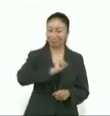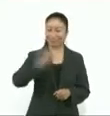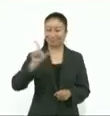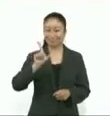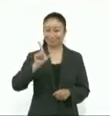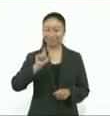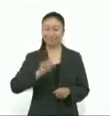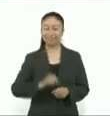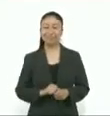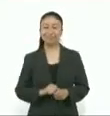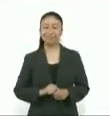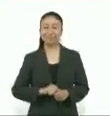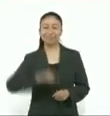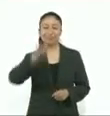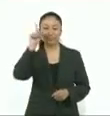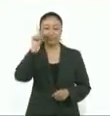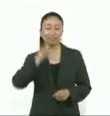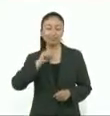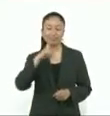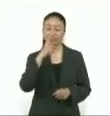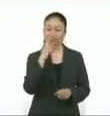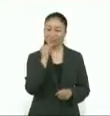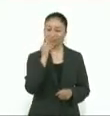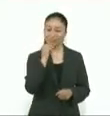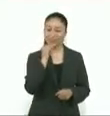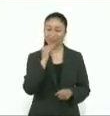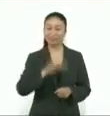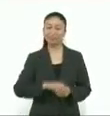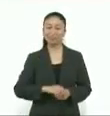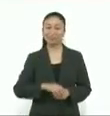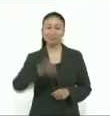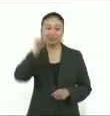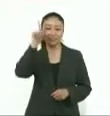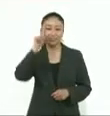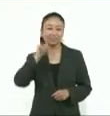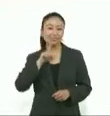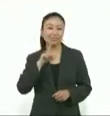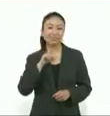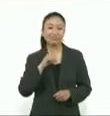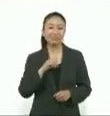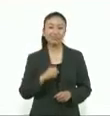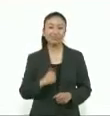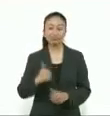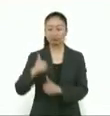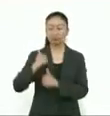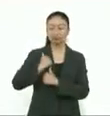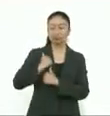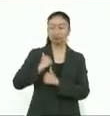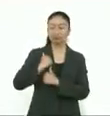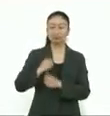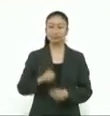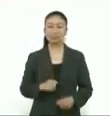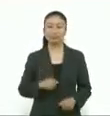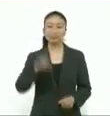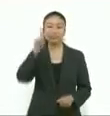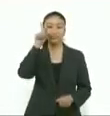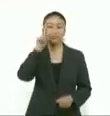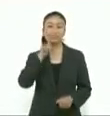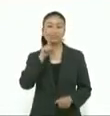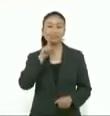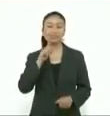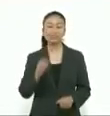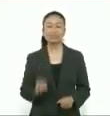profesionistas, a las mujeres policías, a las mujeres de las Fuerzas Armadas, a las mujeres de